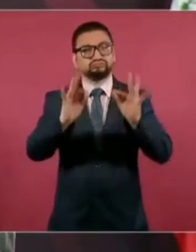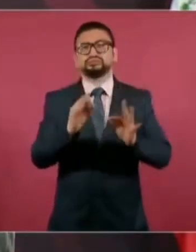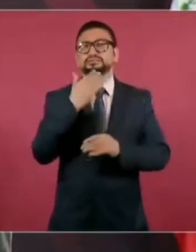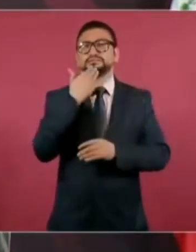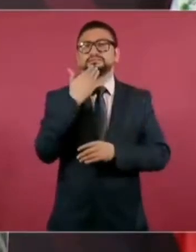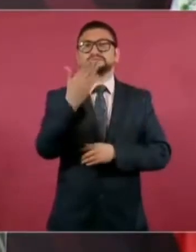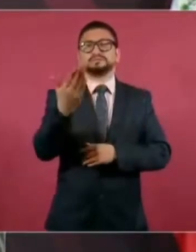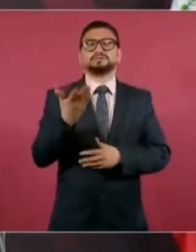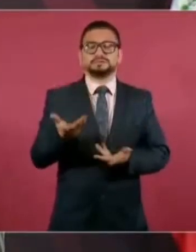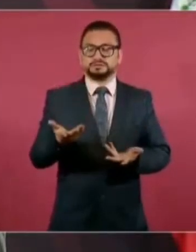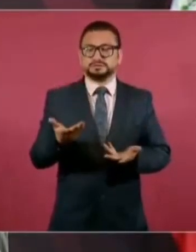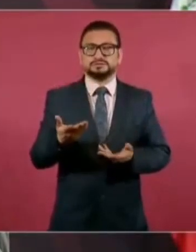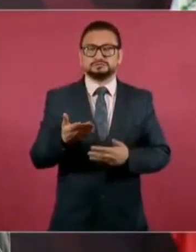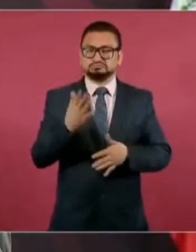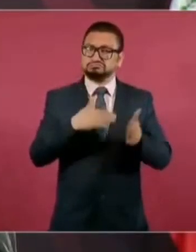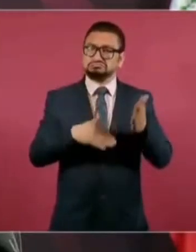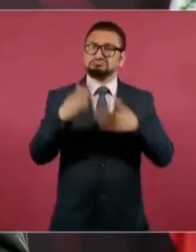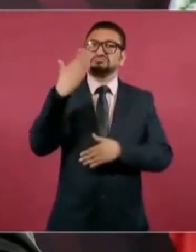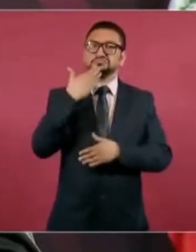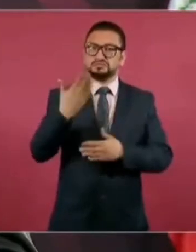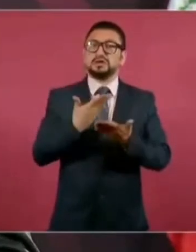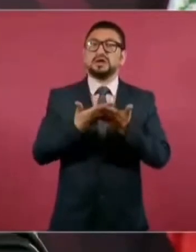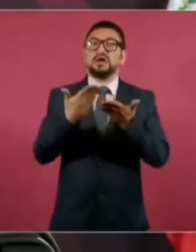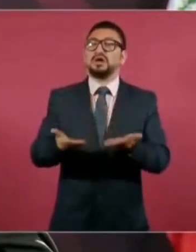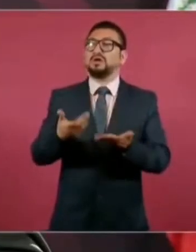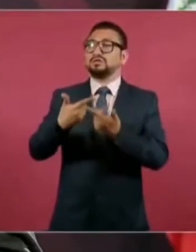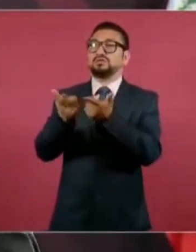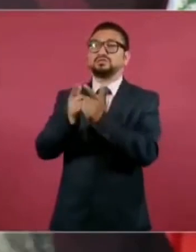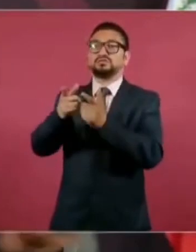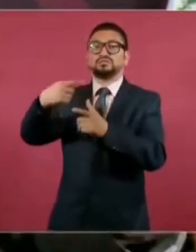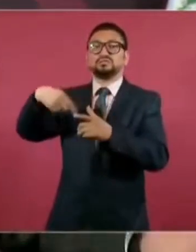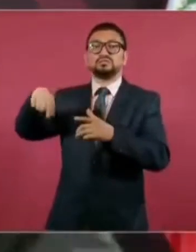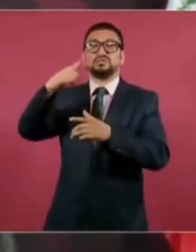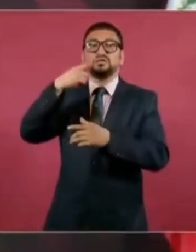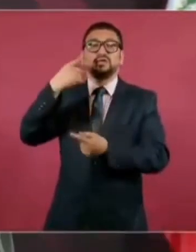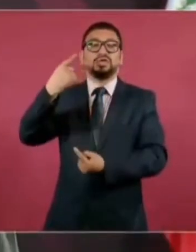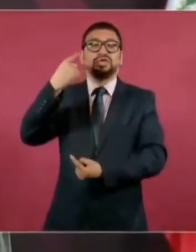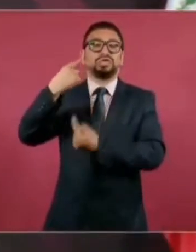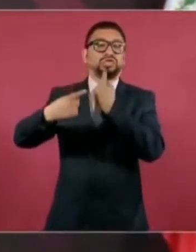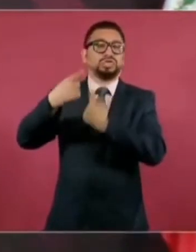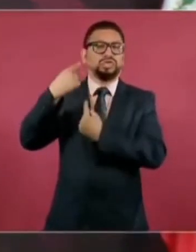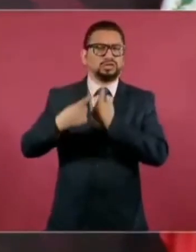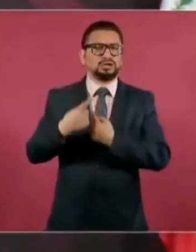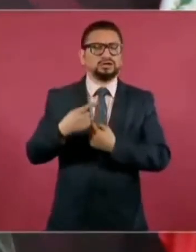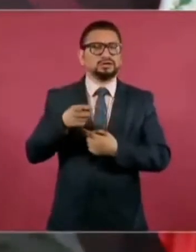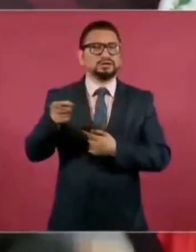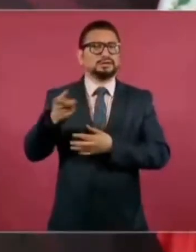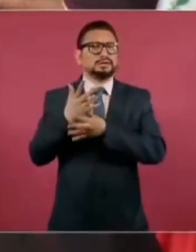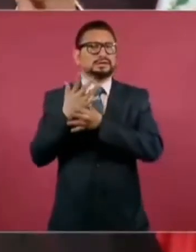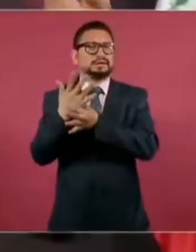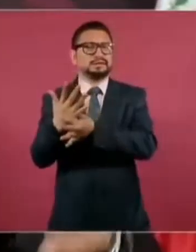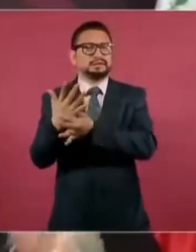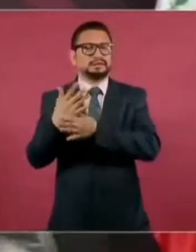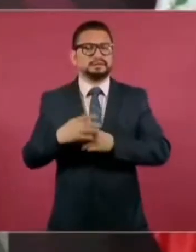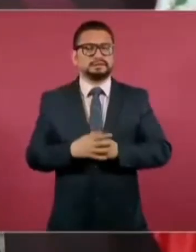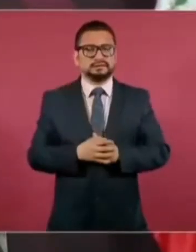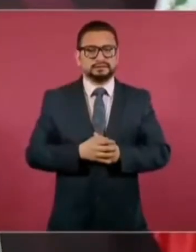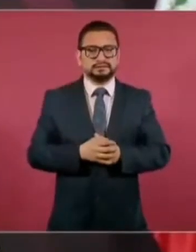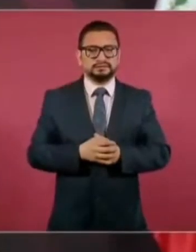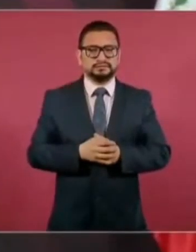Ahora hasta los conservadores nos acusan de que